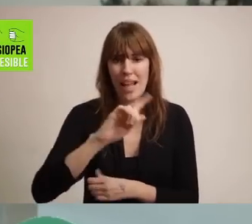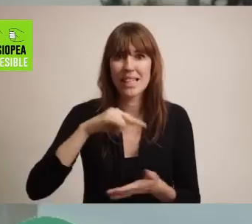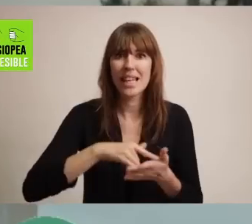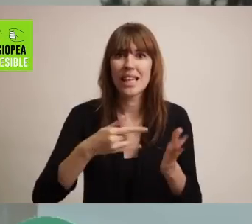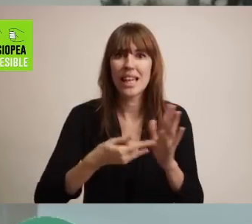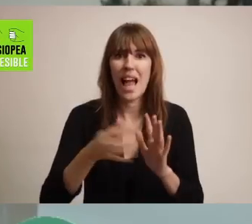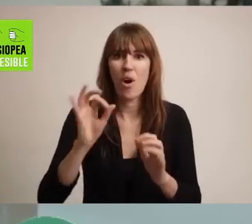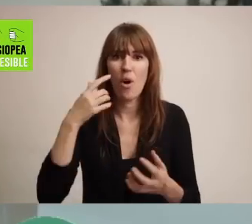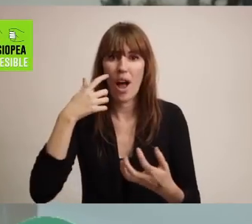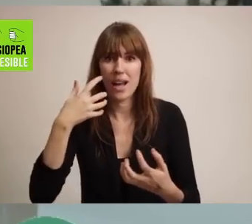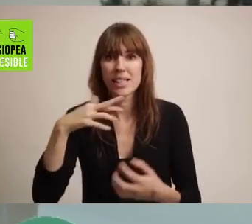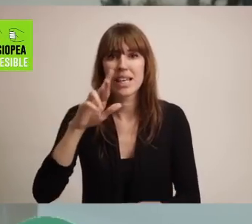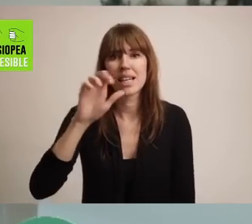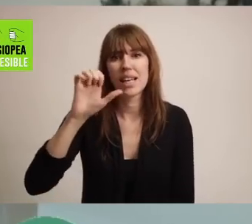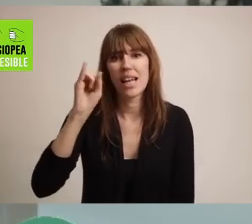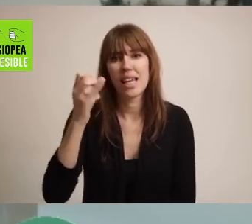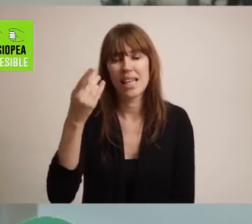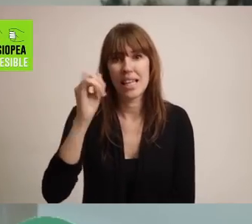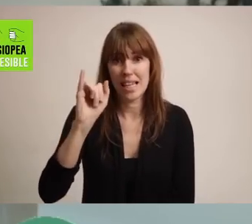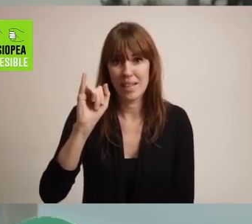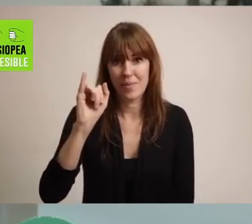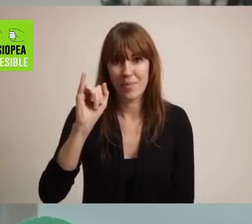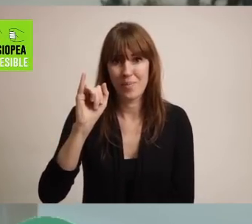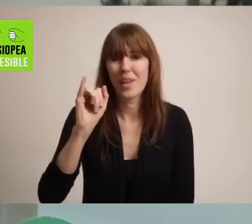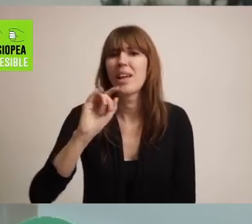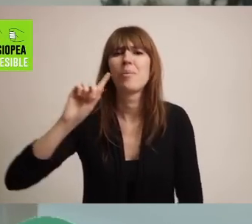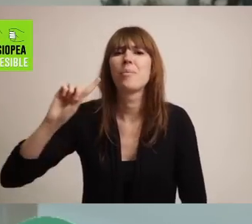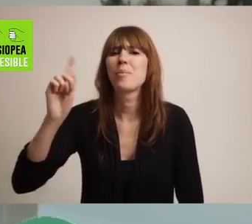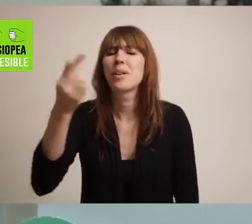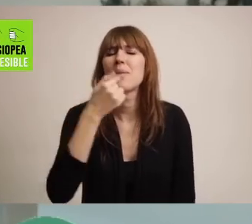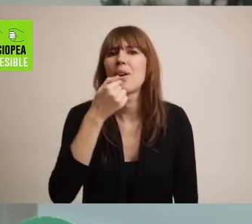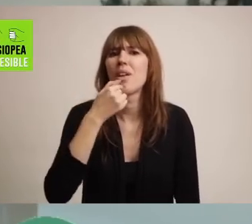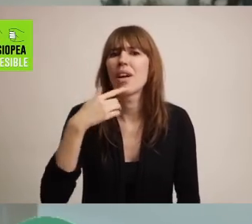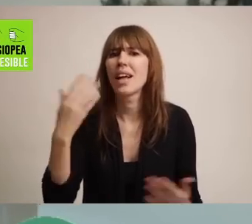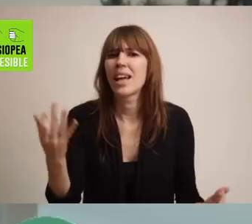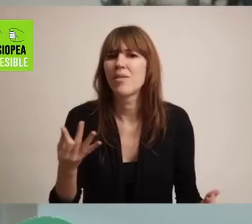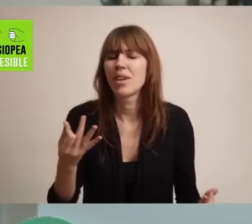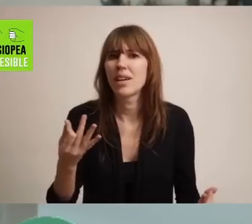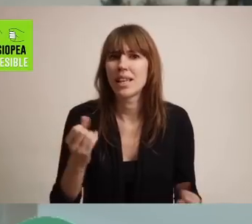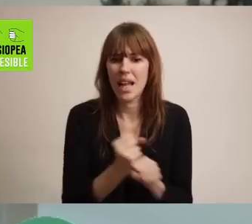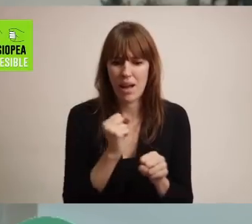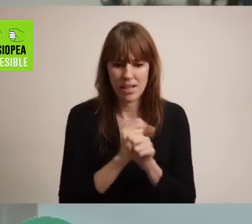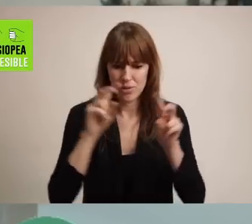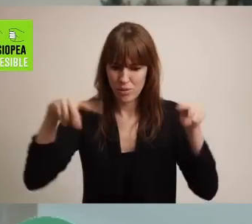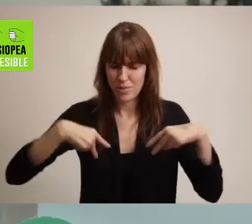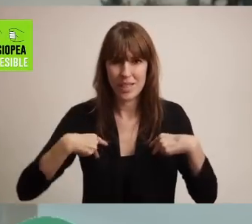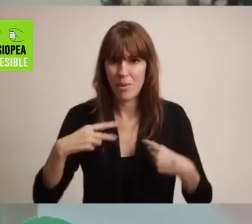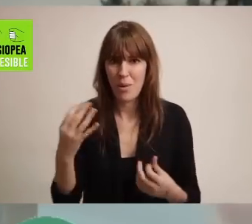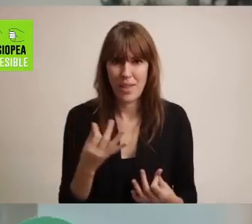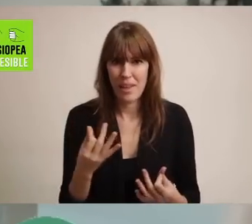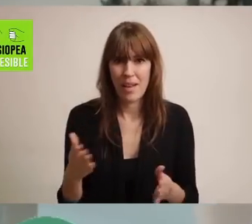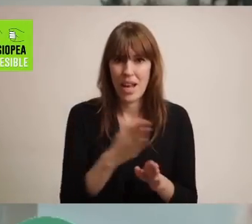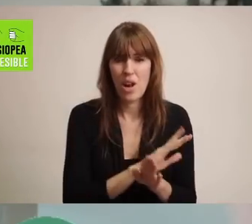arte Reiki. Lo primero que dijo es que había que trabajarse mucho. Pero cuando